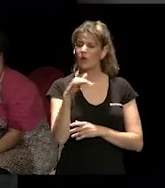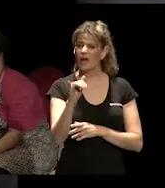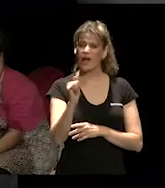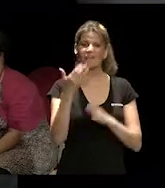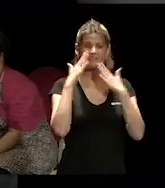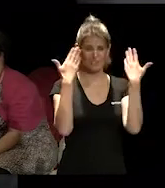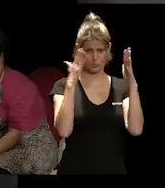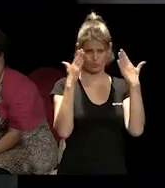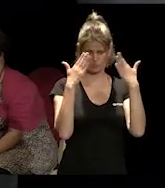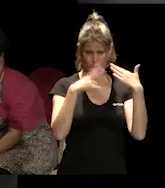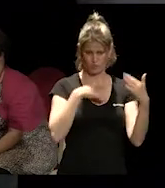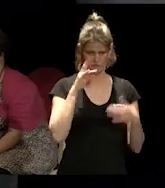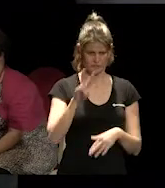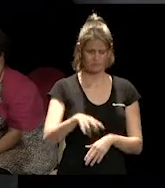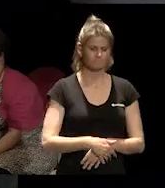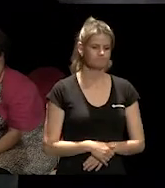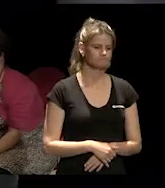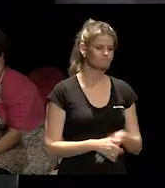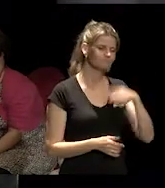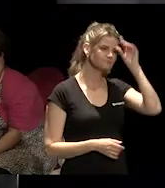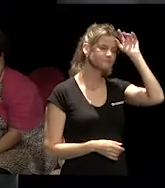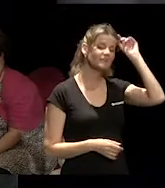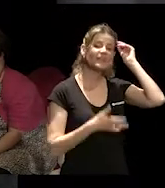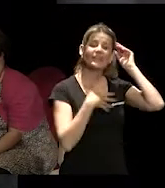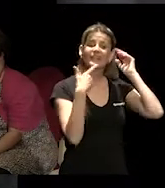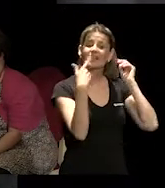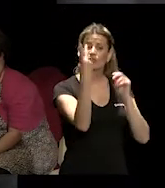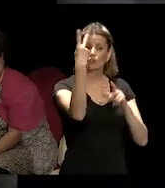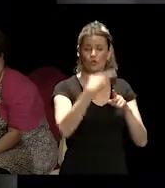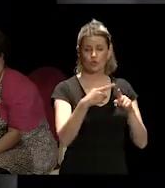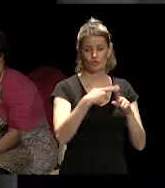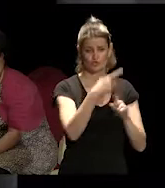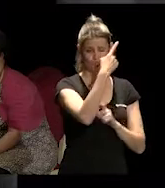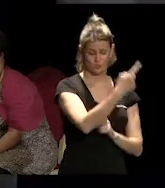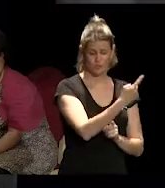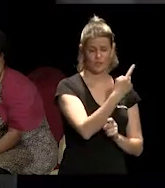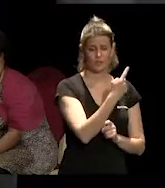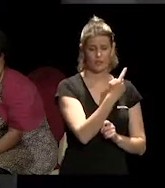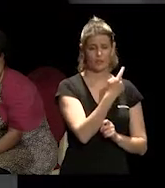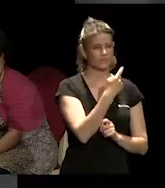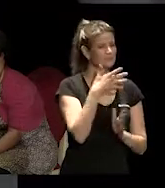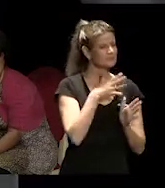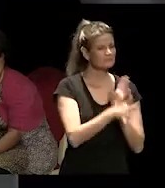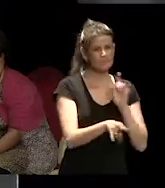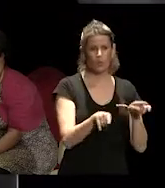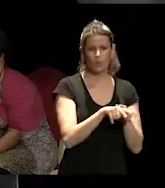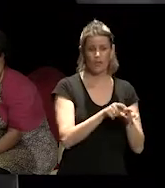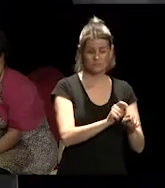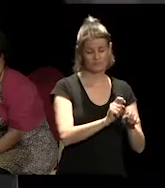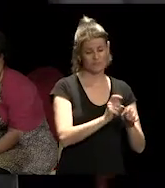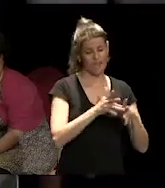en el Facebook, y quería decir solo dos cosas. Una, que fue de gran auxilio